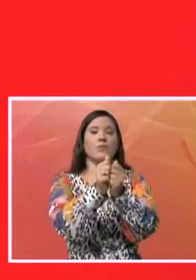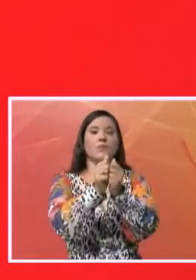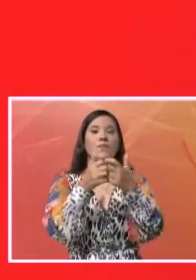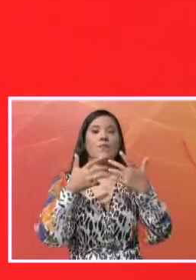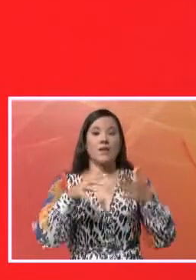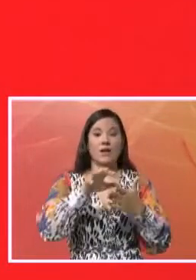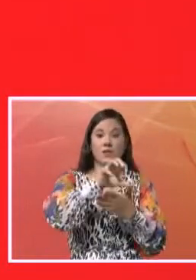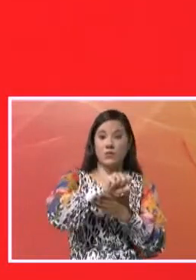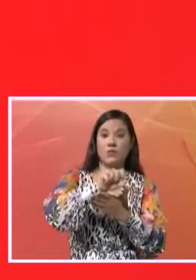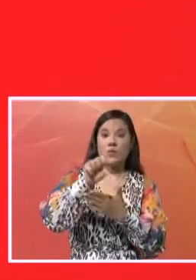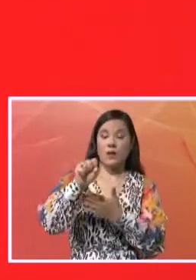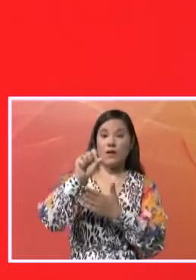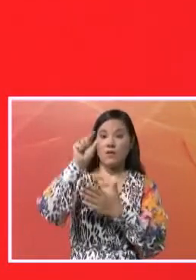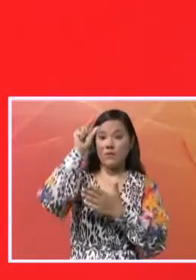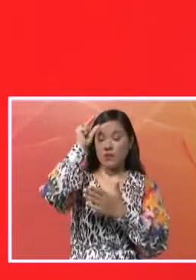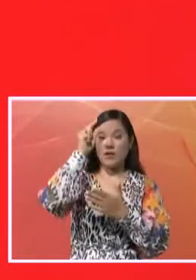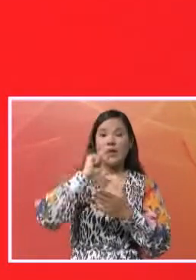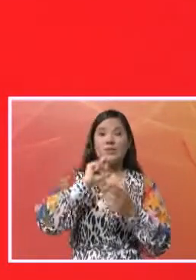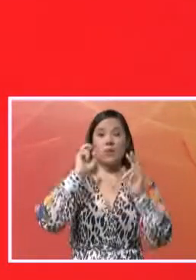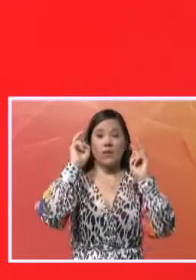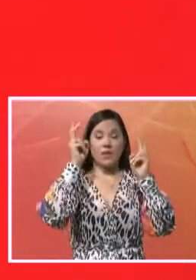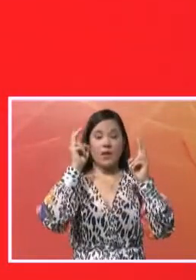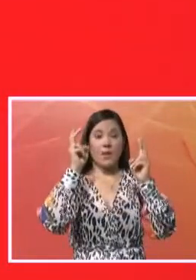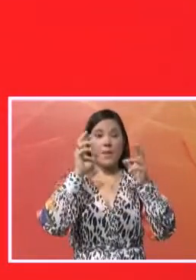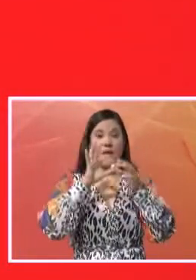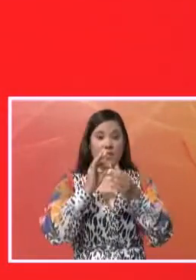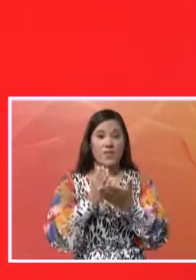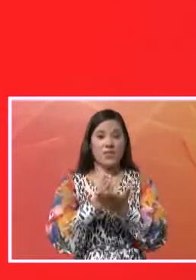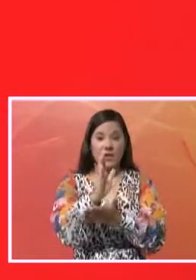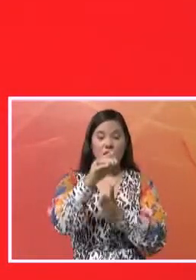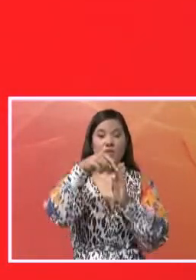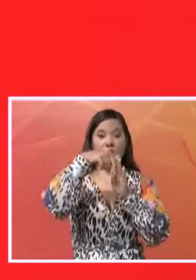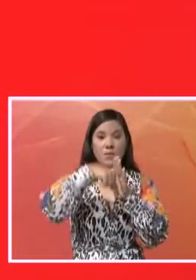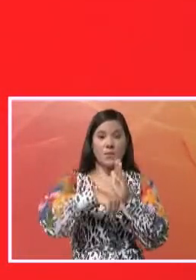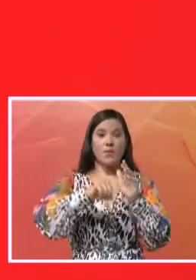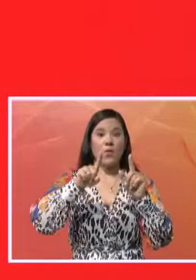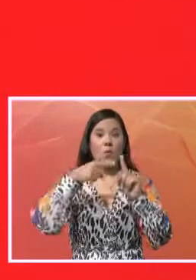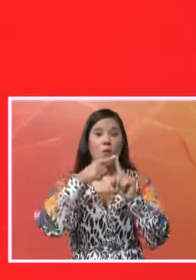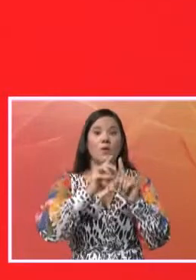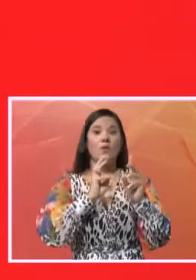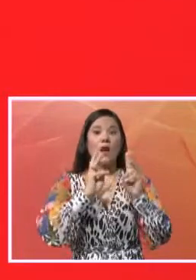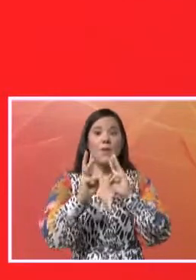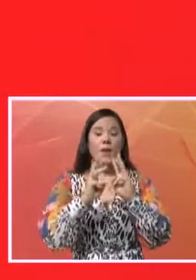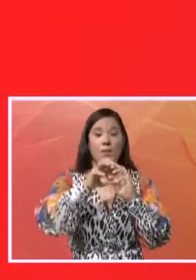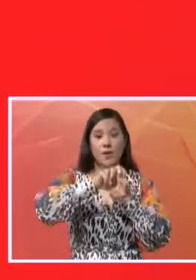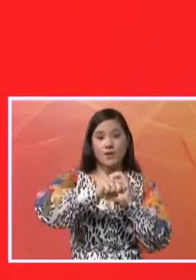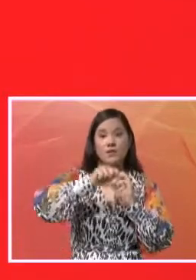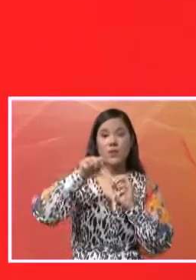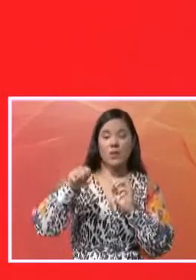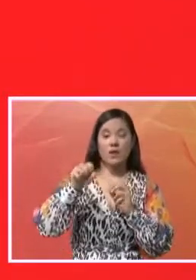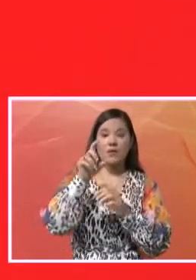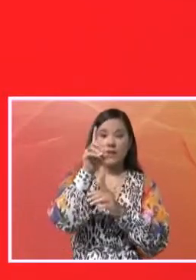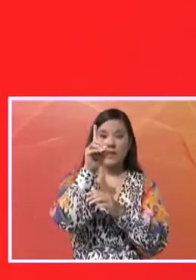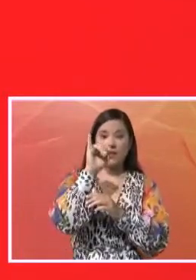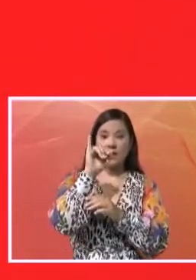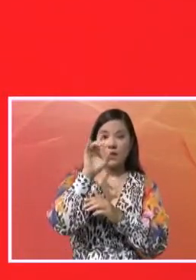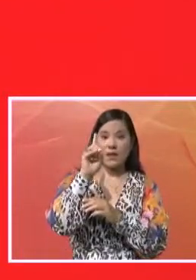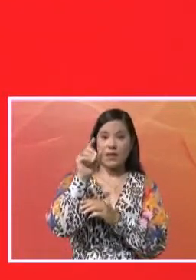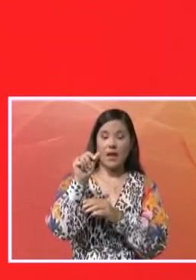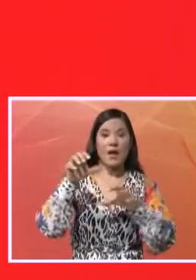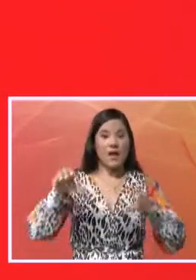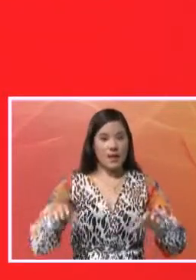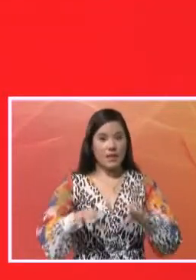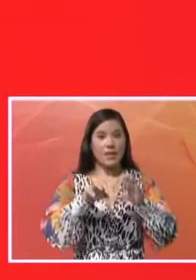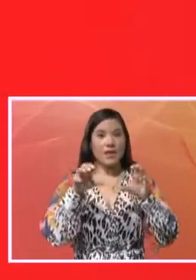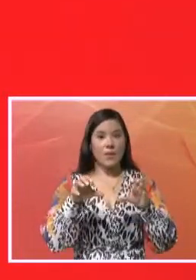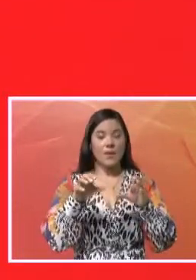la seguridad social es un tema de derechos fundamentales o sea cuando hablamos de seguridad social y en el caso de la vida del trabajo que hacemos